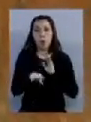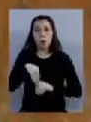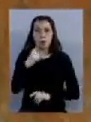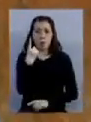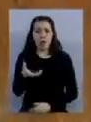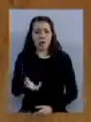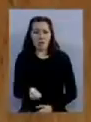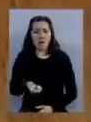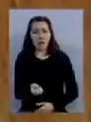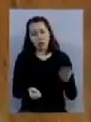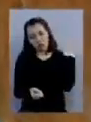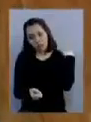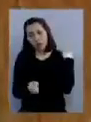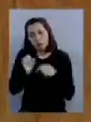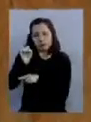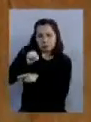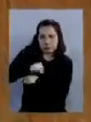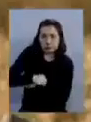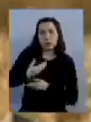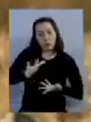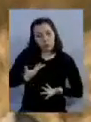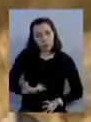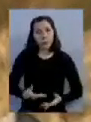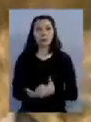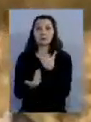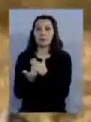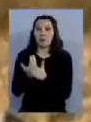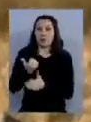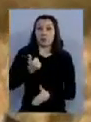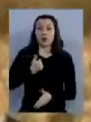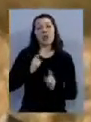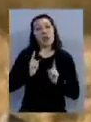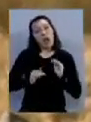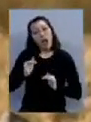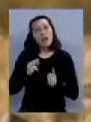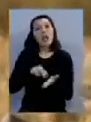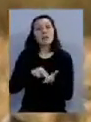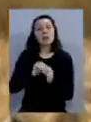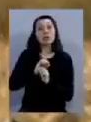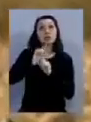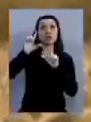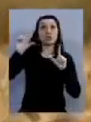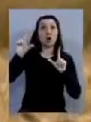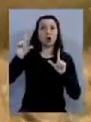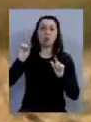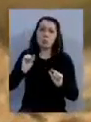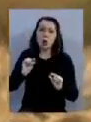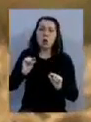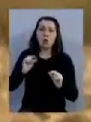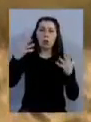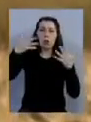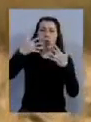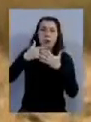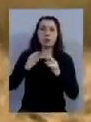nomás, y la espalda también cansa. Y en la mañana a veces tenemos que esperar un rato que aclare, porque es que empieza como